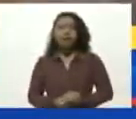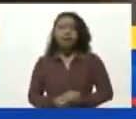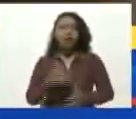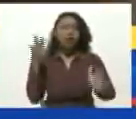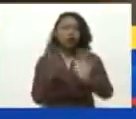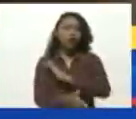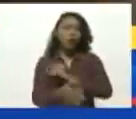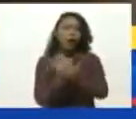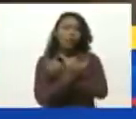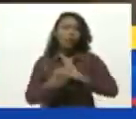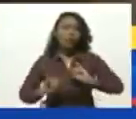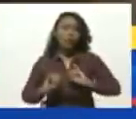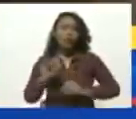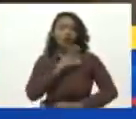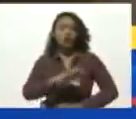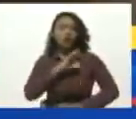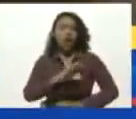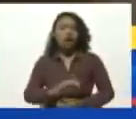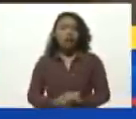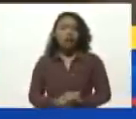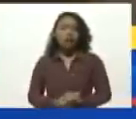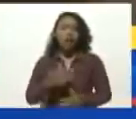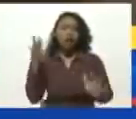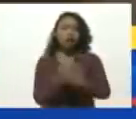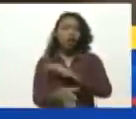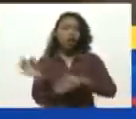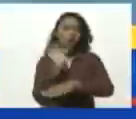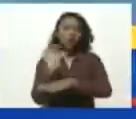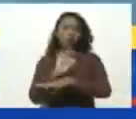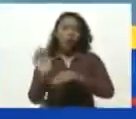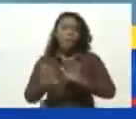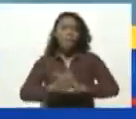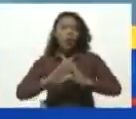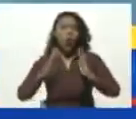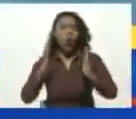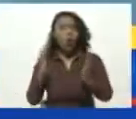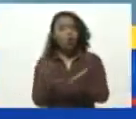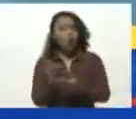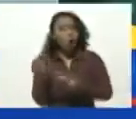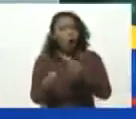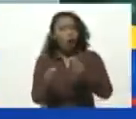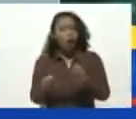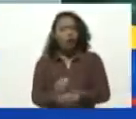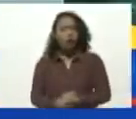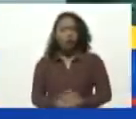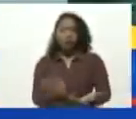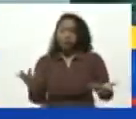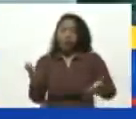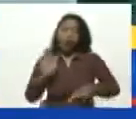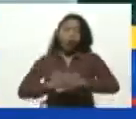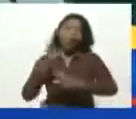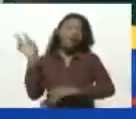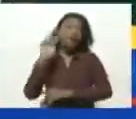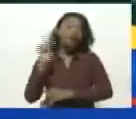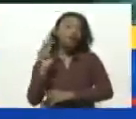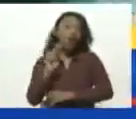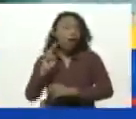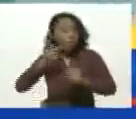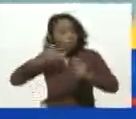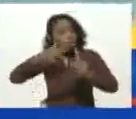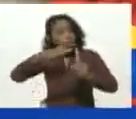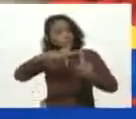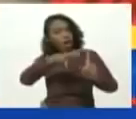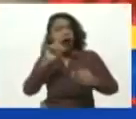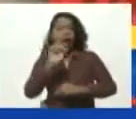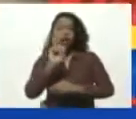la independencia y la soberanía, sobre el funcionamiento del mundo. ¿Ah? Porque a Venezuela se le persiguió para